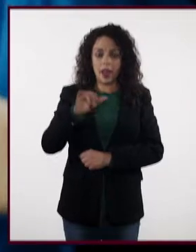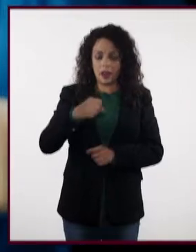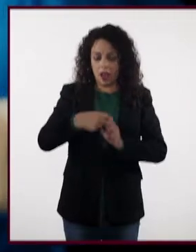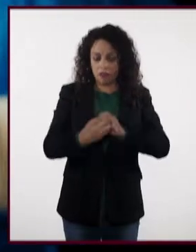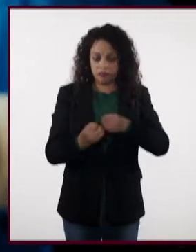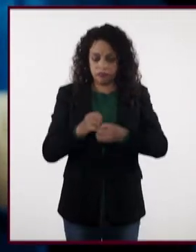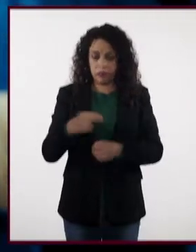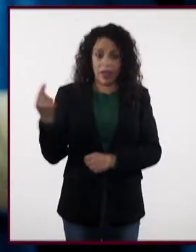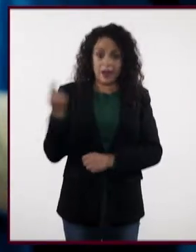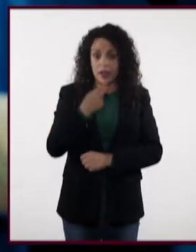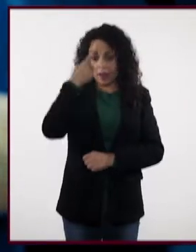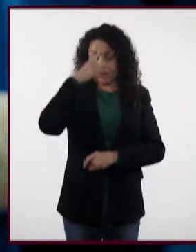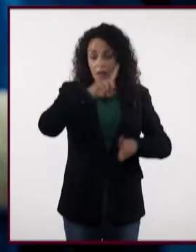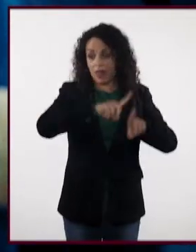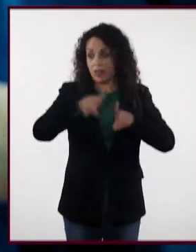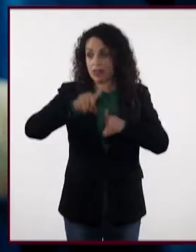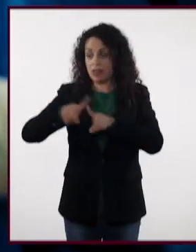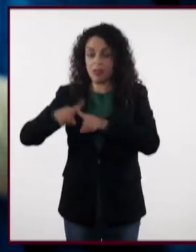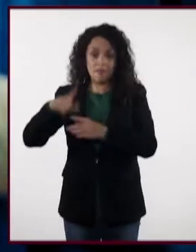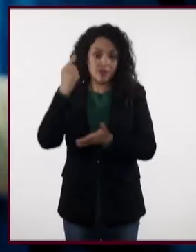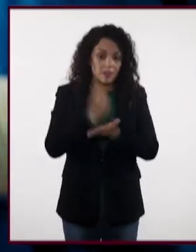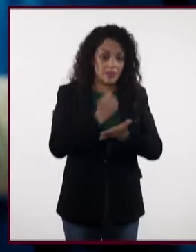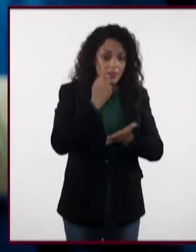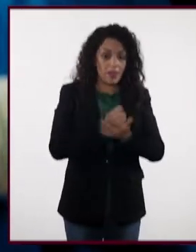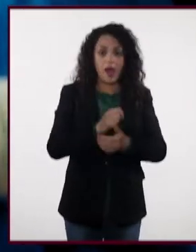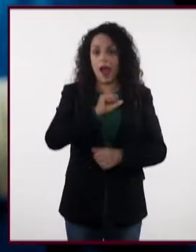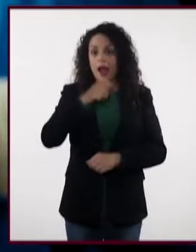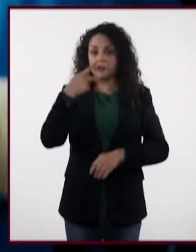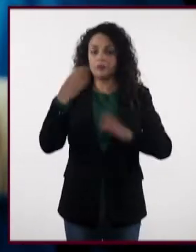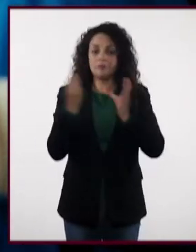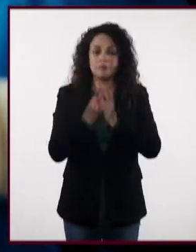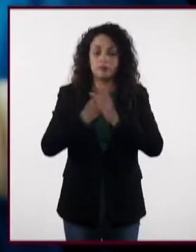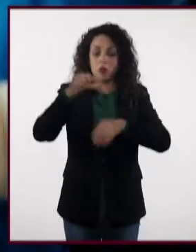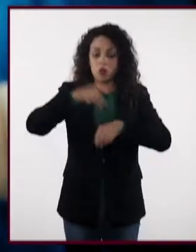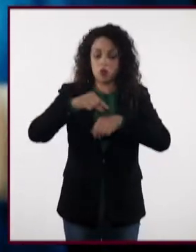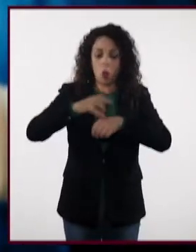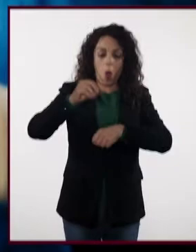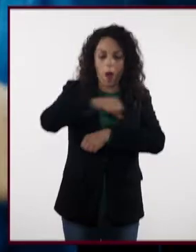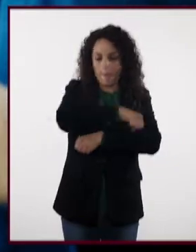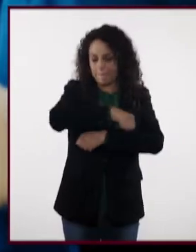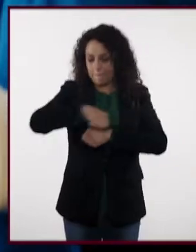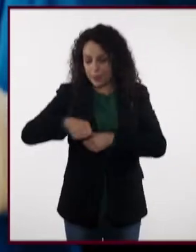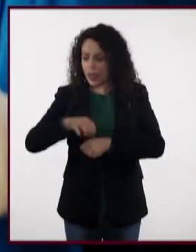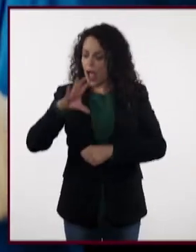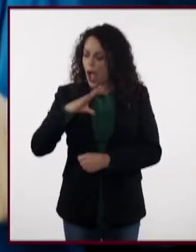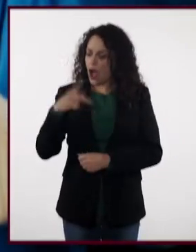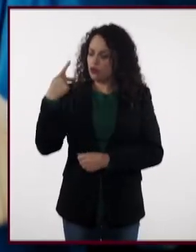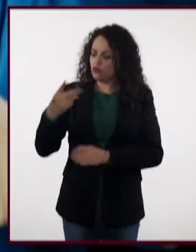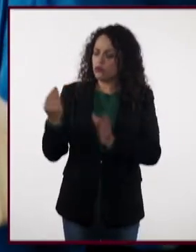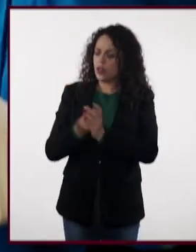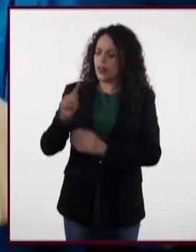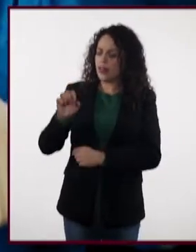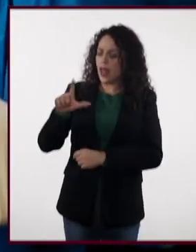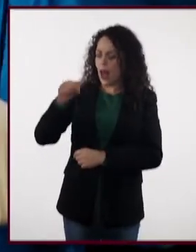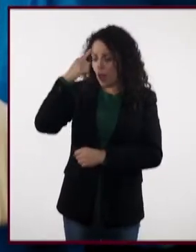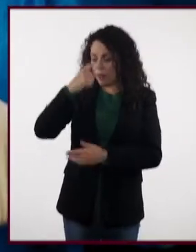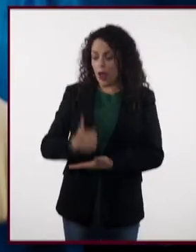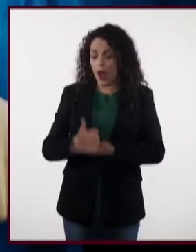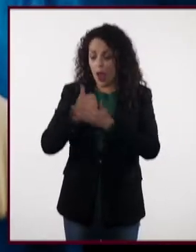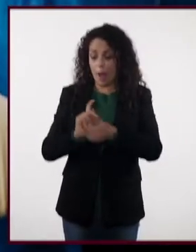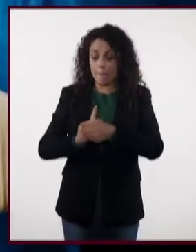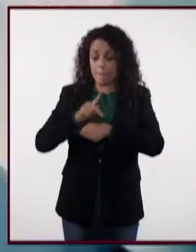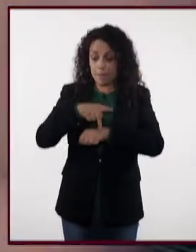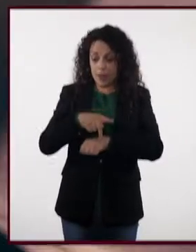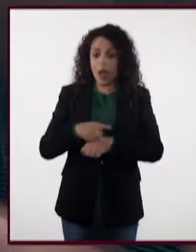en todo tipo de tratamientos y terapias quirúrgicas. Incluso existe un tipo de tela que ayuda a la regeneración de la